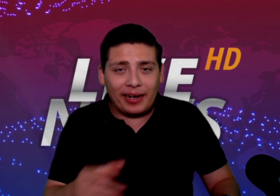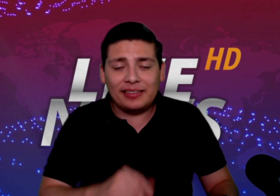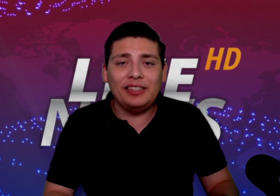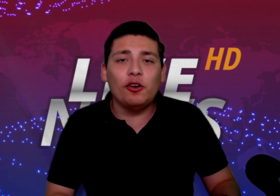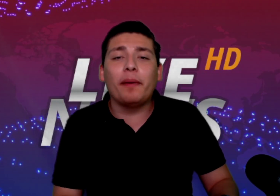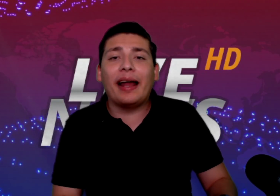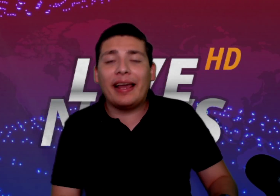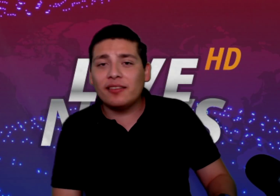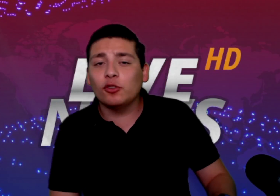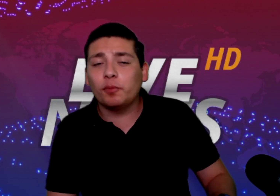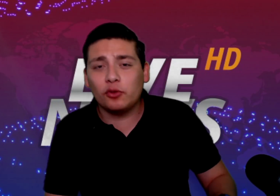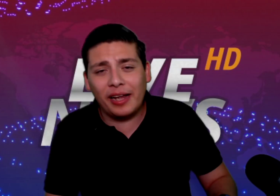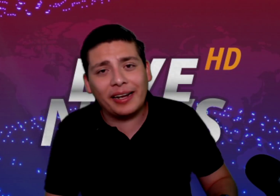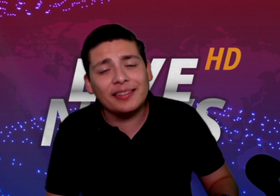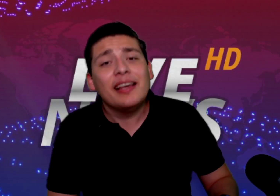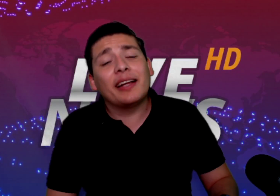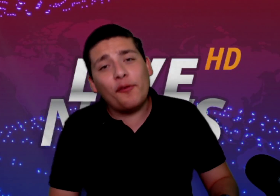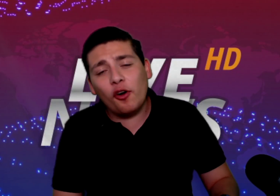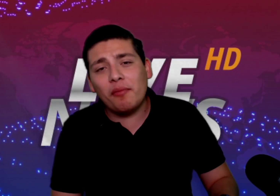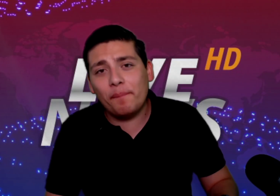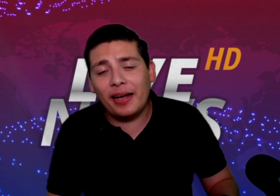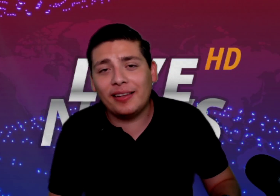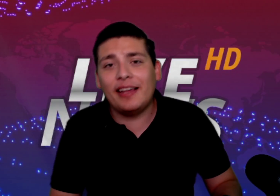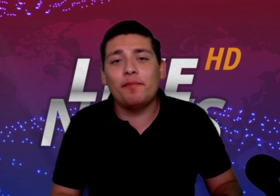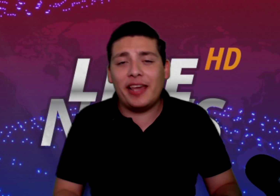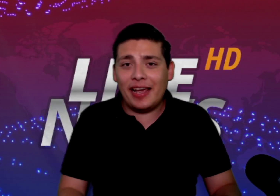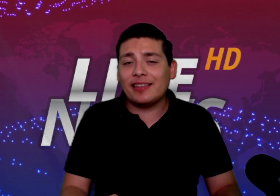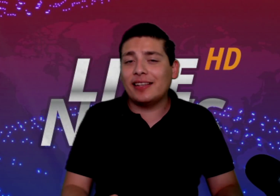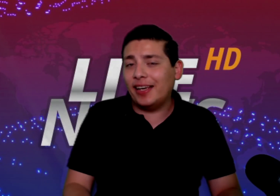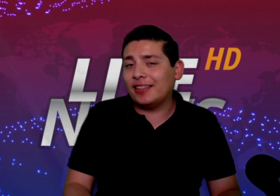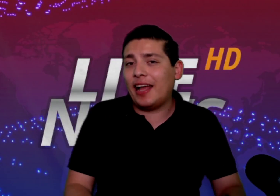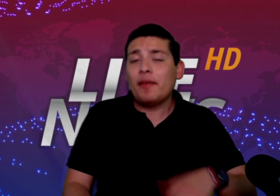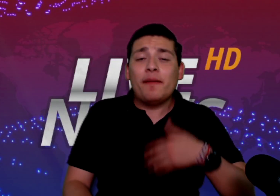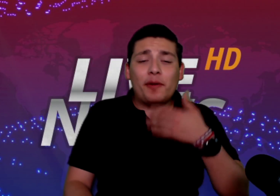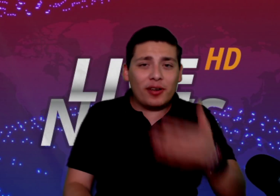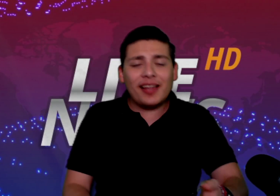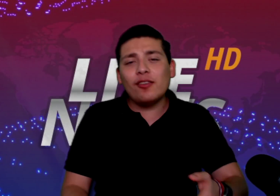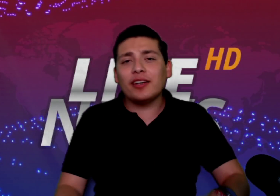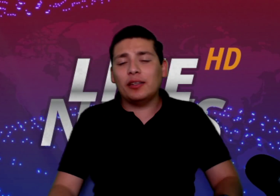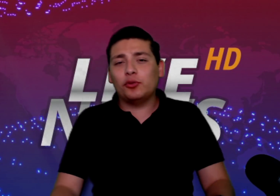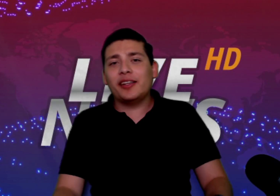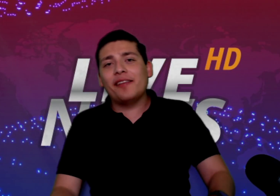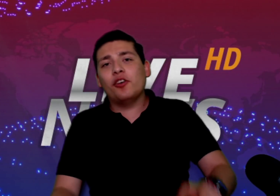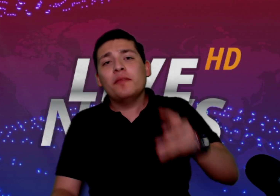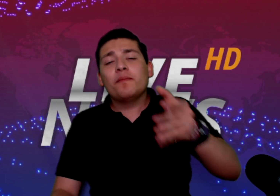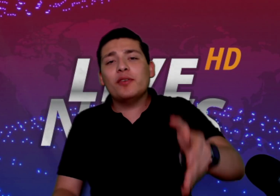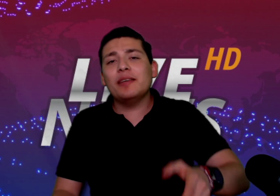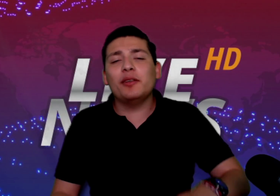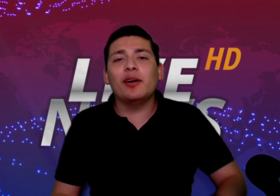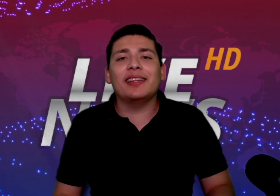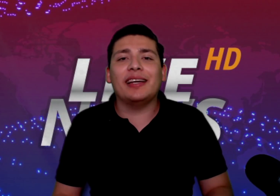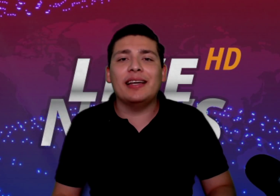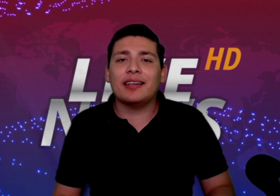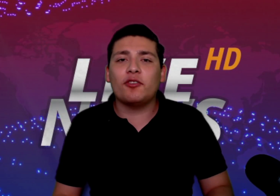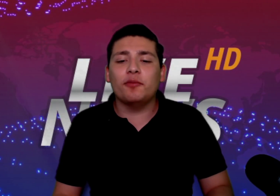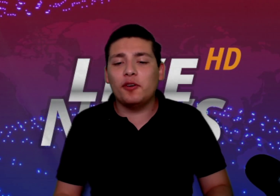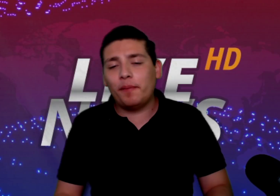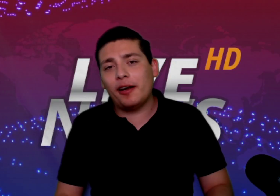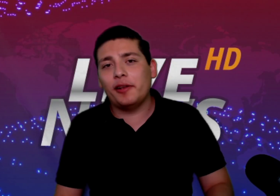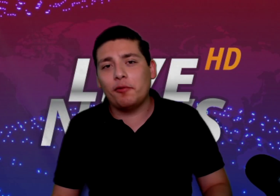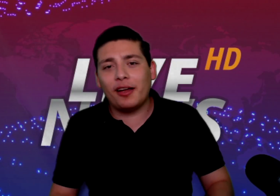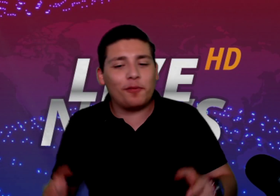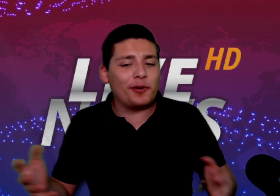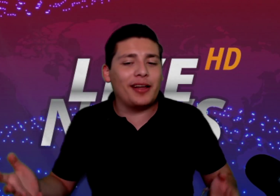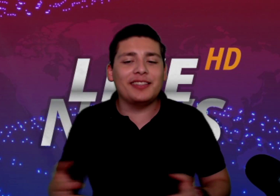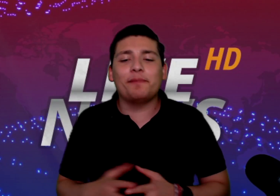que habrá castigo para estos personajes que forman parte de esta secta. ¿Pero qué es lo que está sucediendo? Pues te invito a que te quedes aquí conmigo